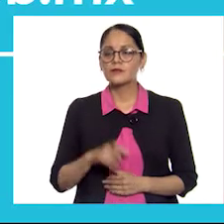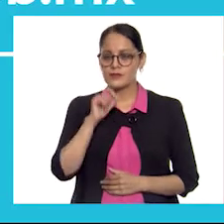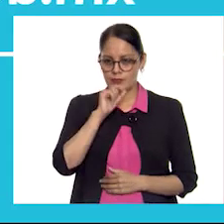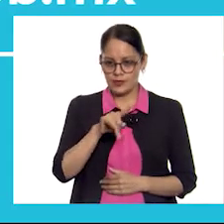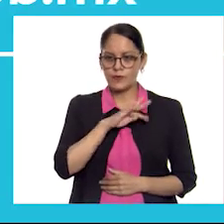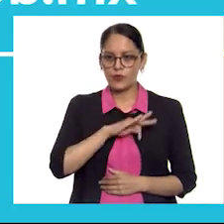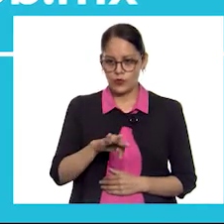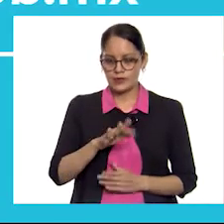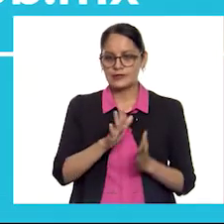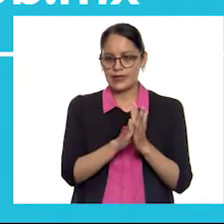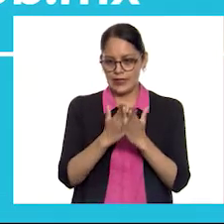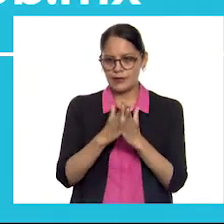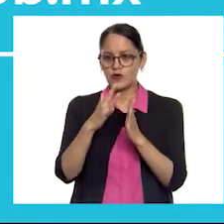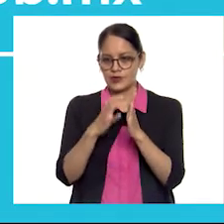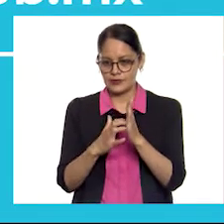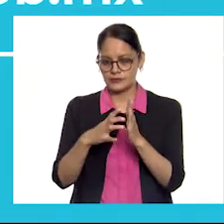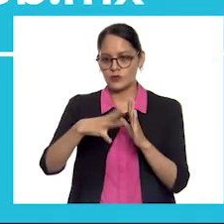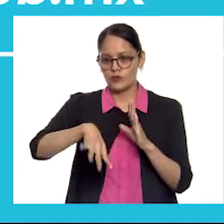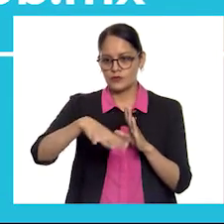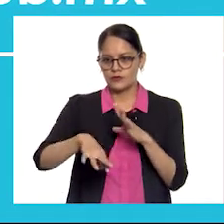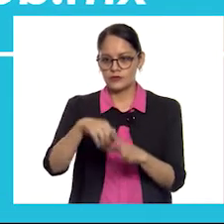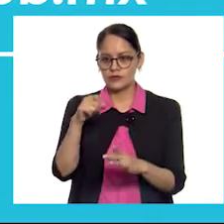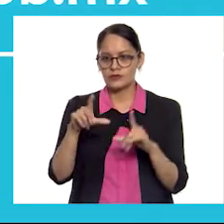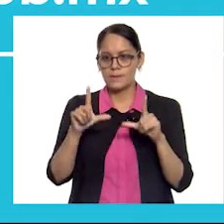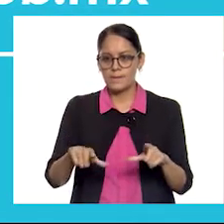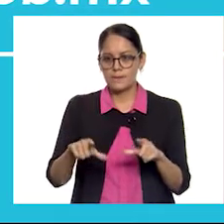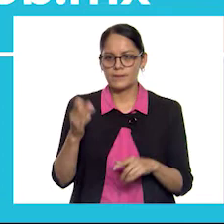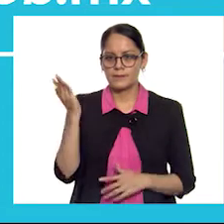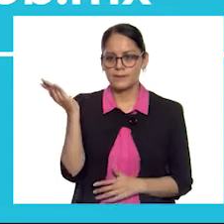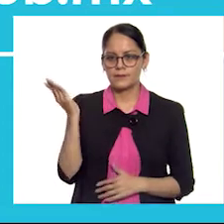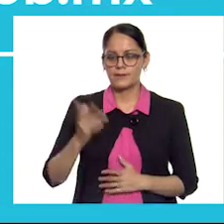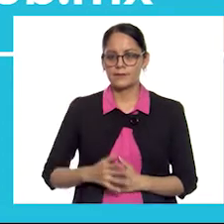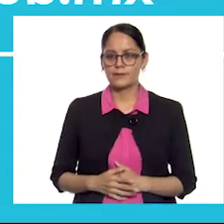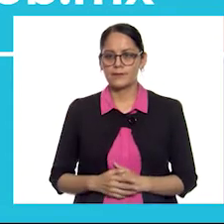También puedes encontrar los libros de texto en la página